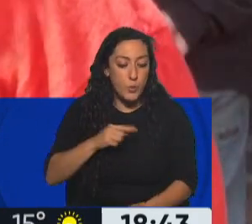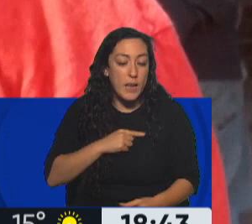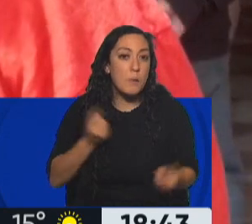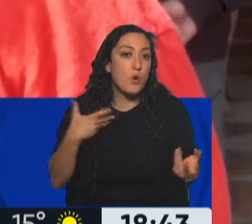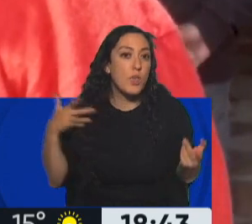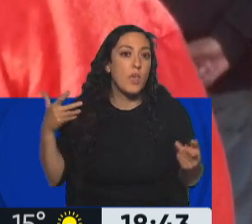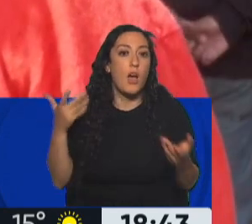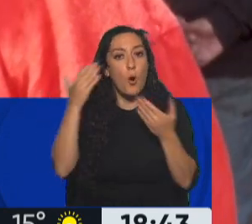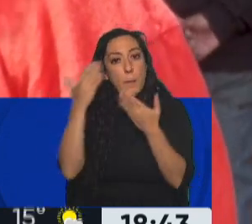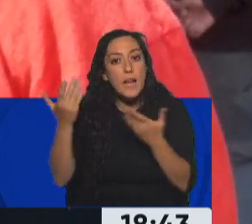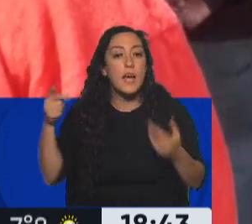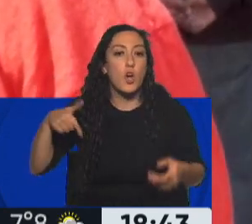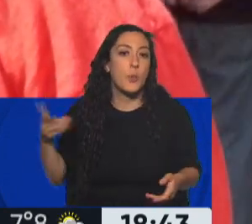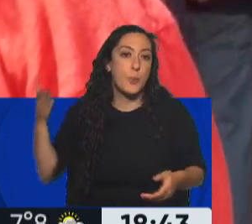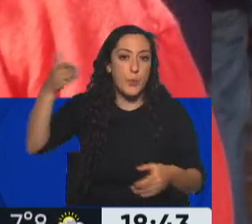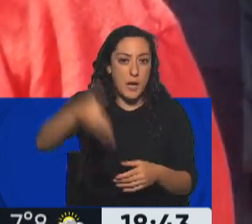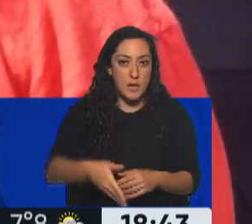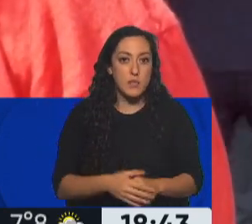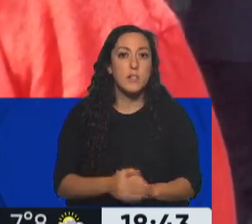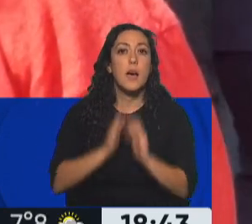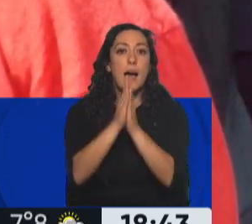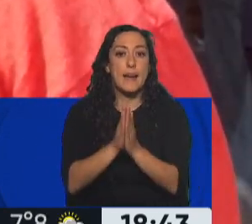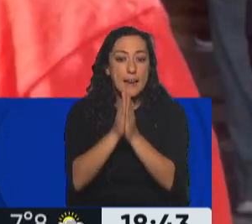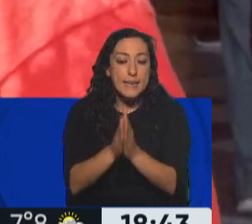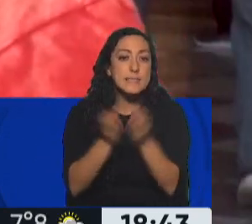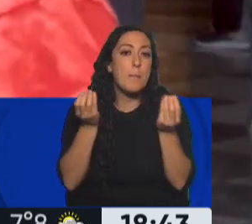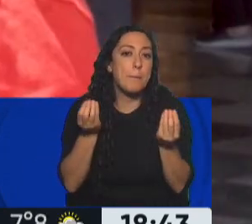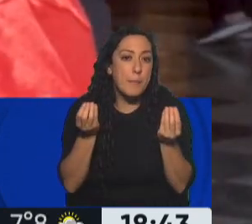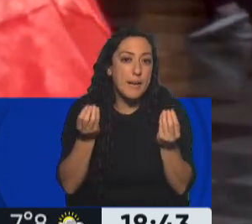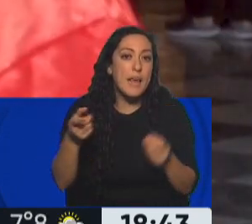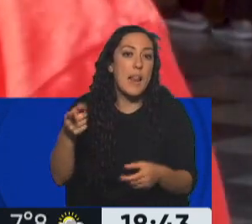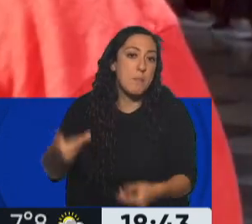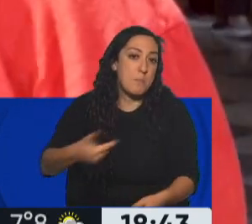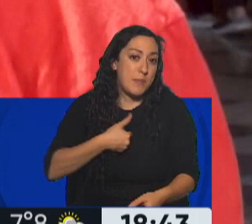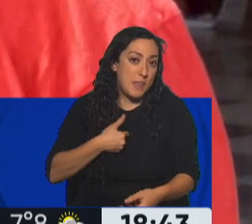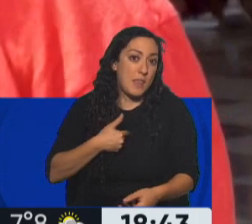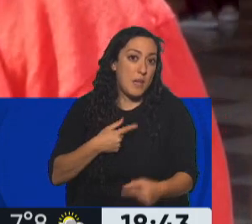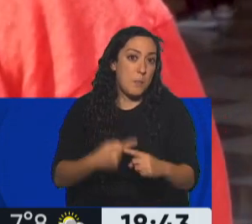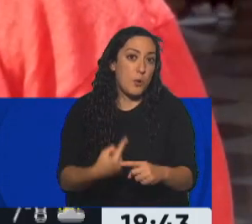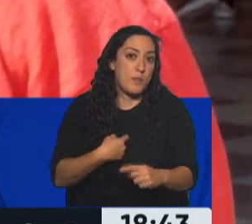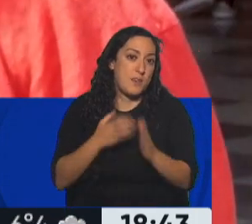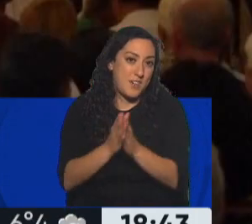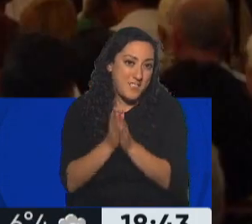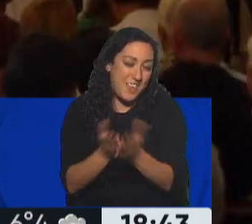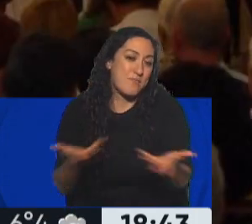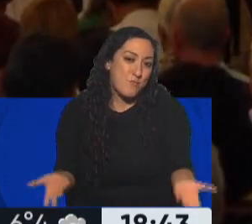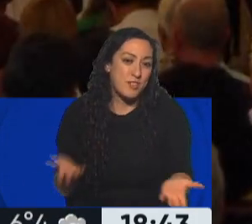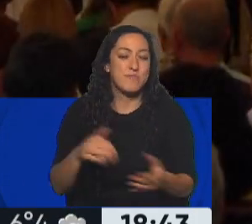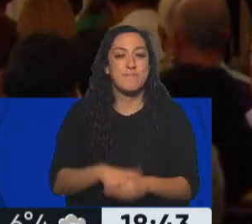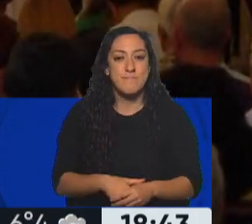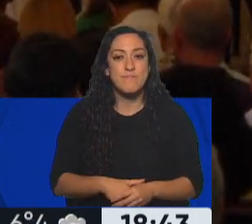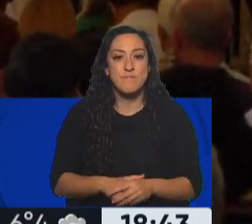rendirle como un homenaje a él. Venimos a orar para que lo que nos pide él, ¿no? Para orar por él.